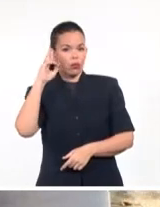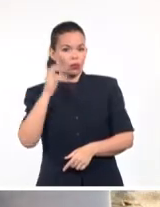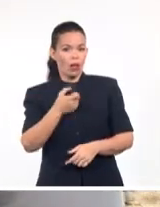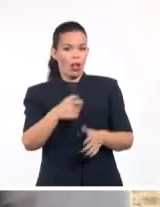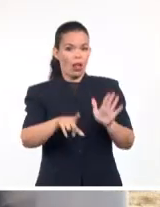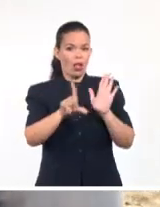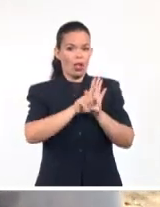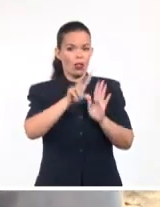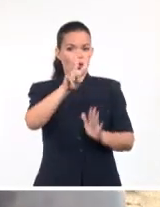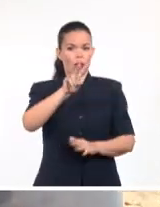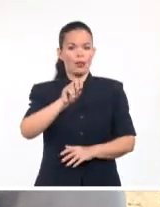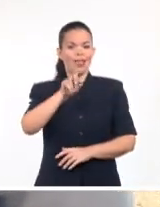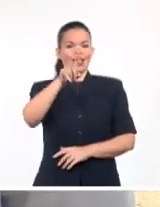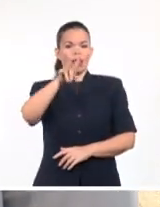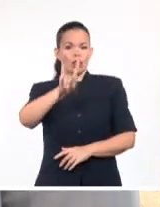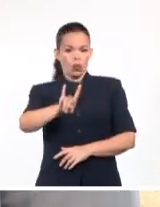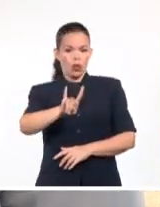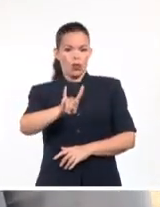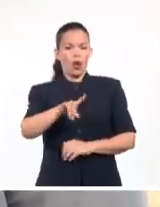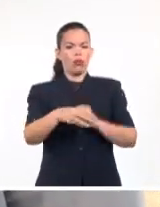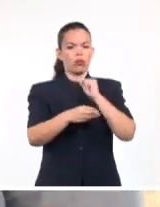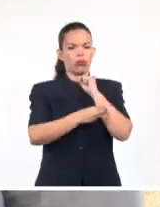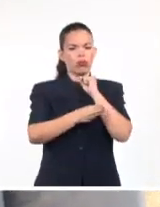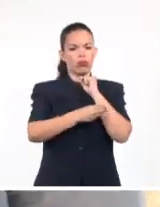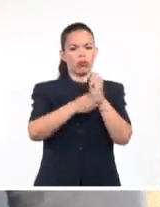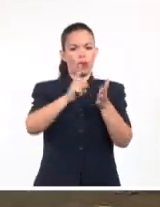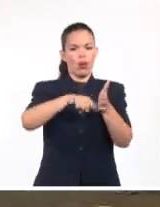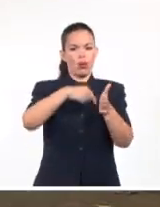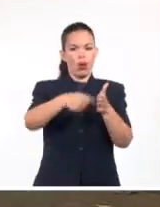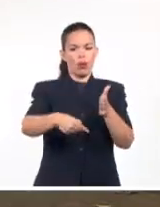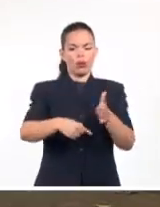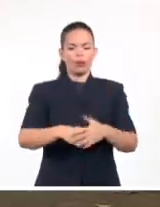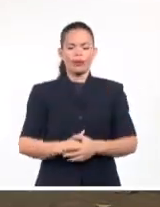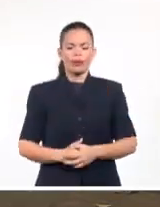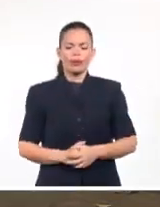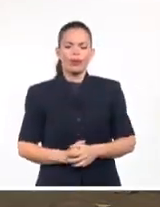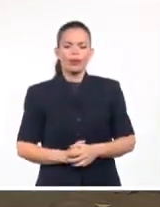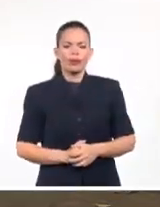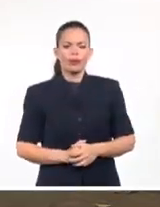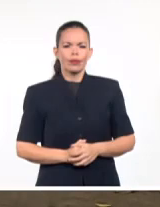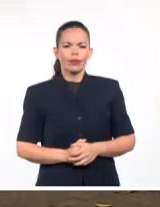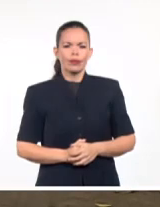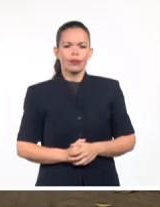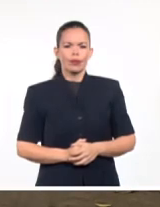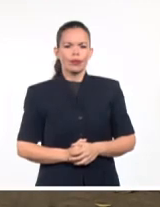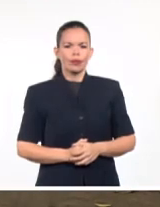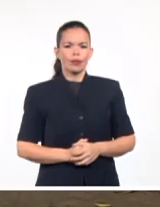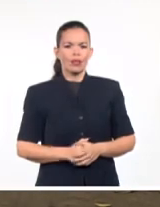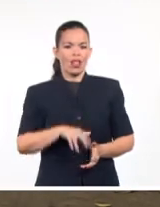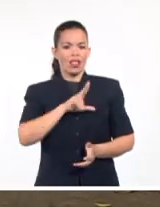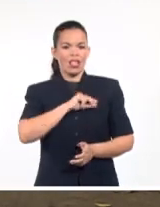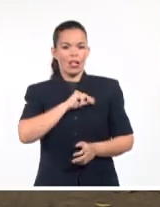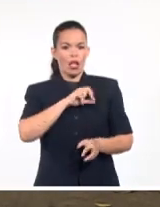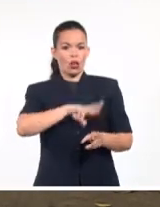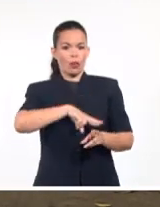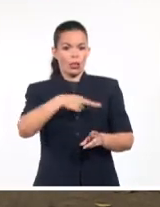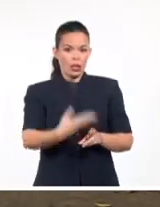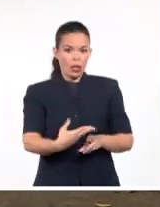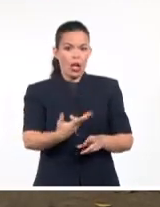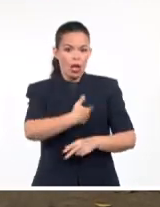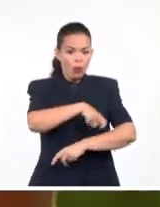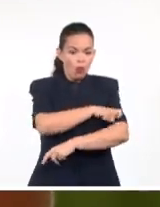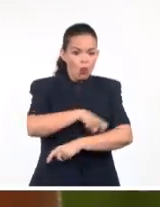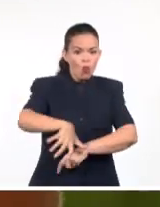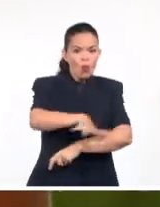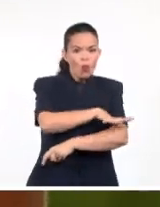ha potenciado muchísimo a ese órgano local. Son los representantes del pueblo elegidos por sus vecinos en